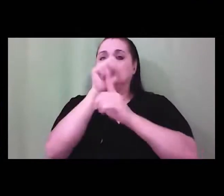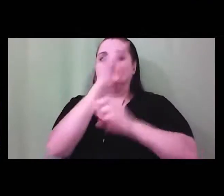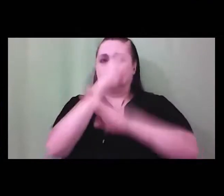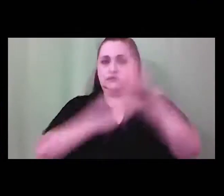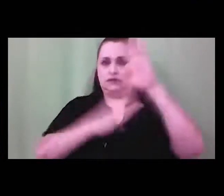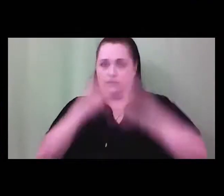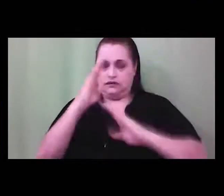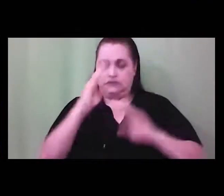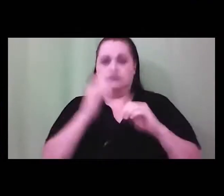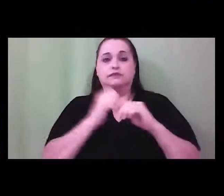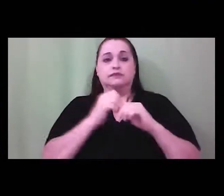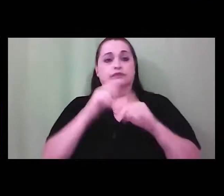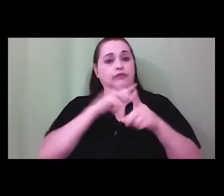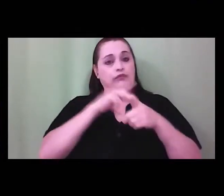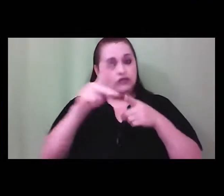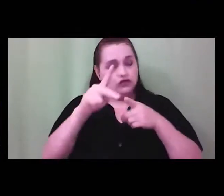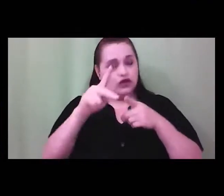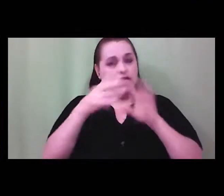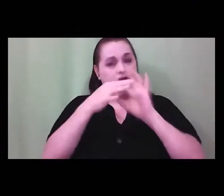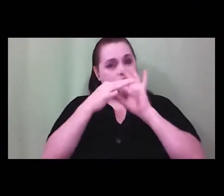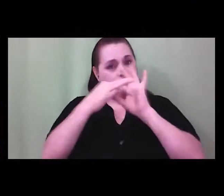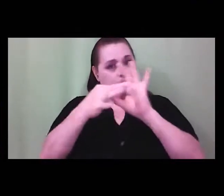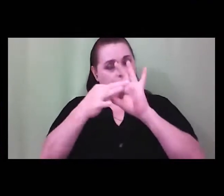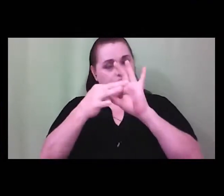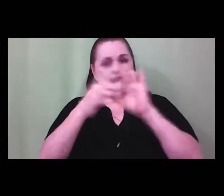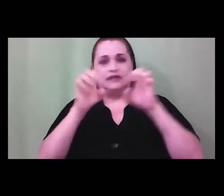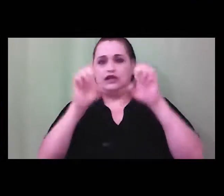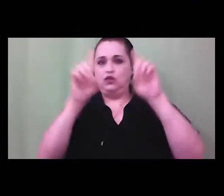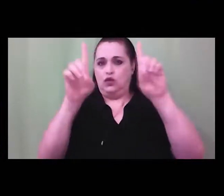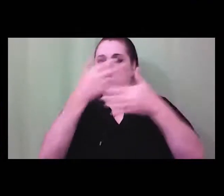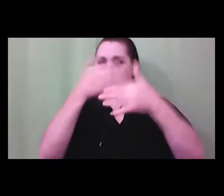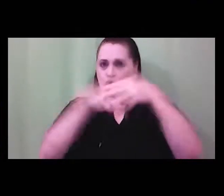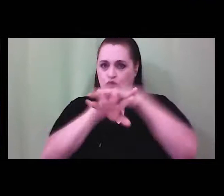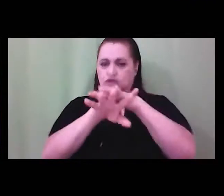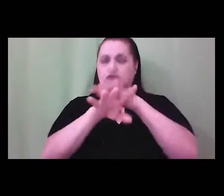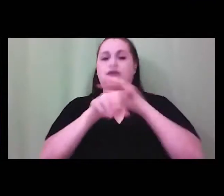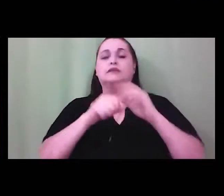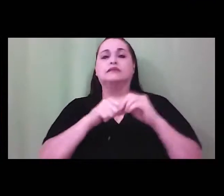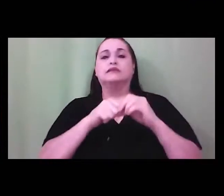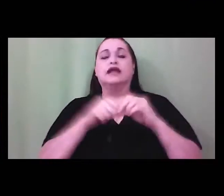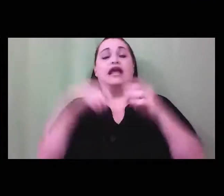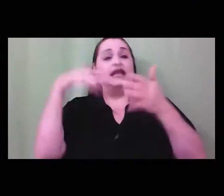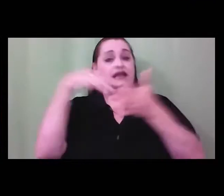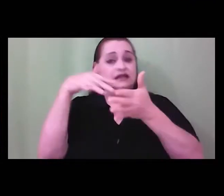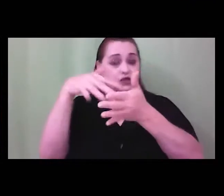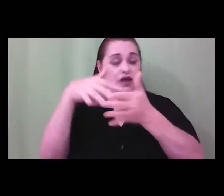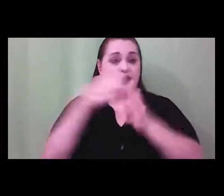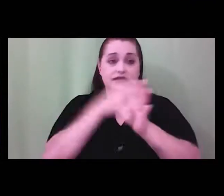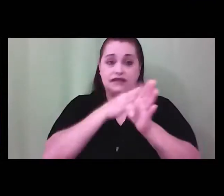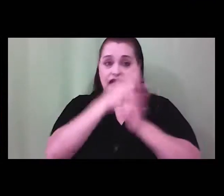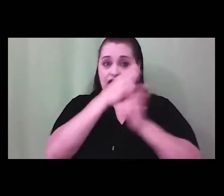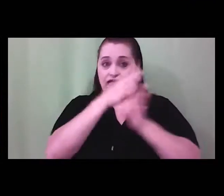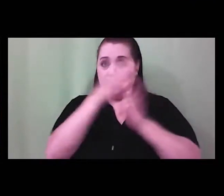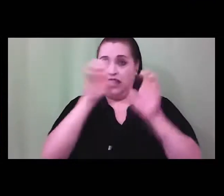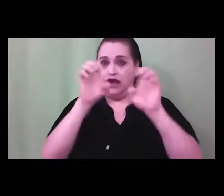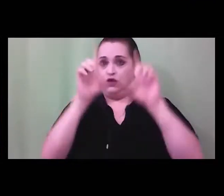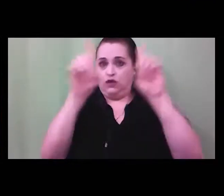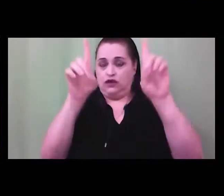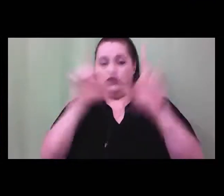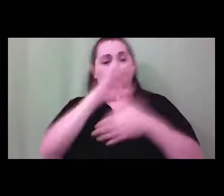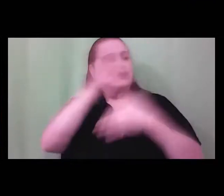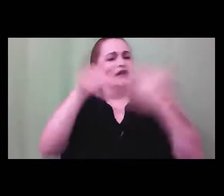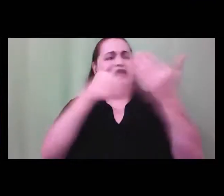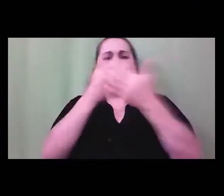discapacidad, profesionales vinculados a la educación inclusiva, estudiantes de carreras de educación y a toda